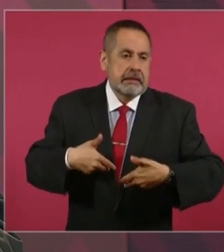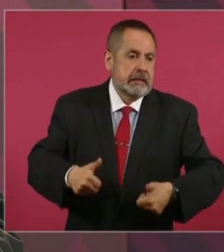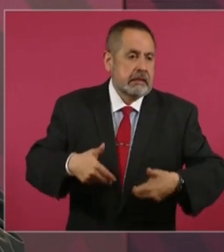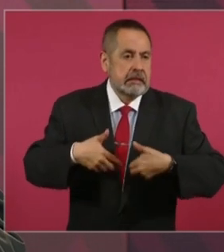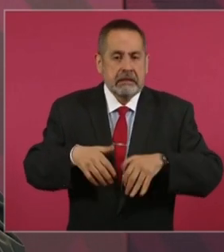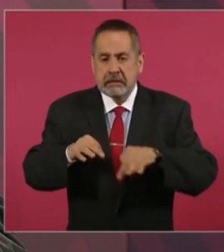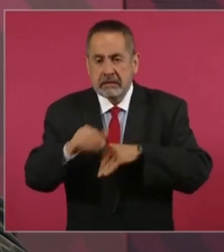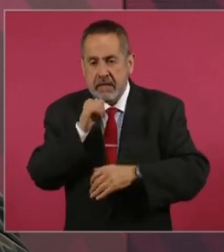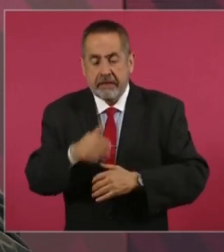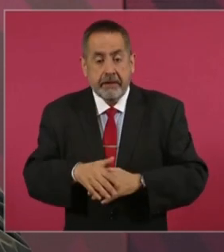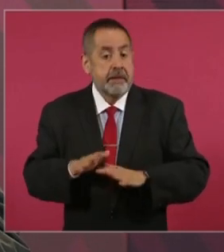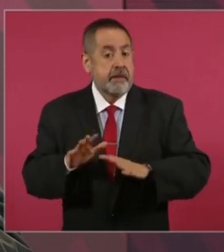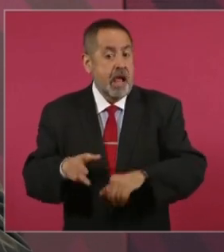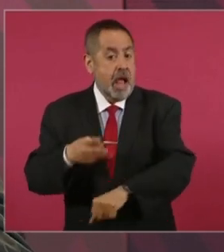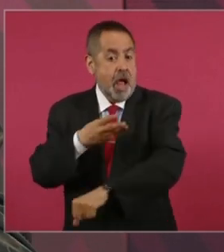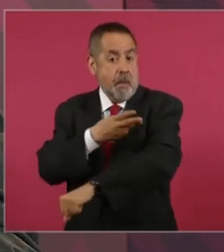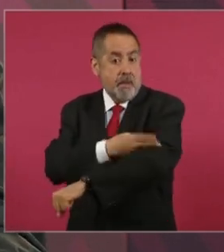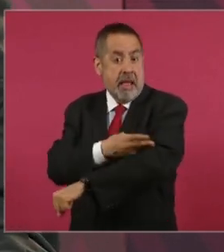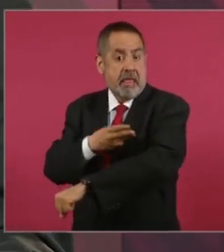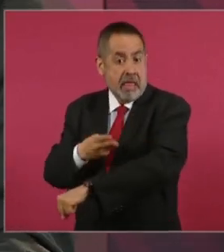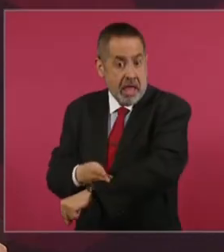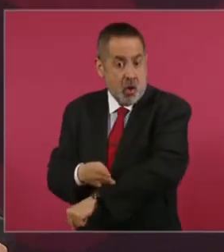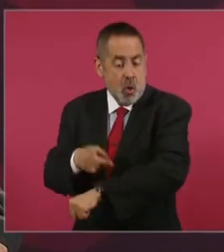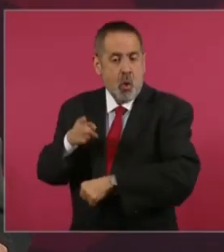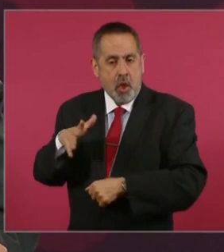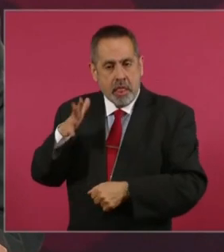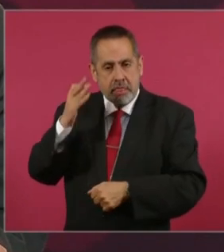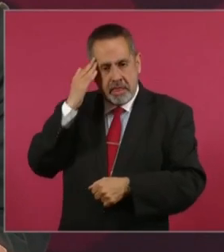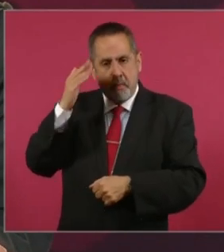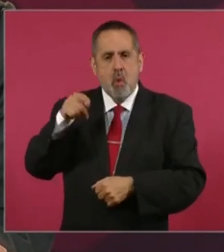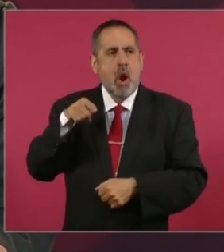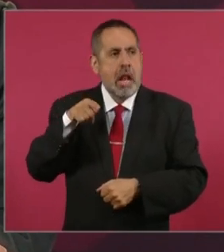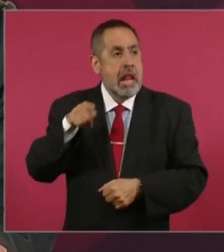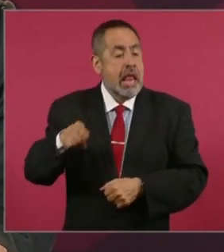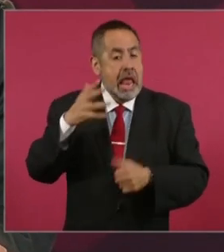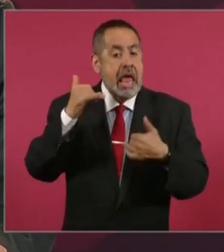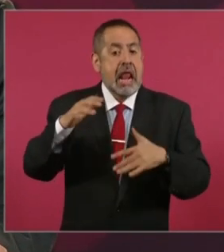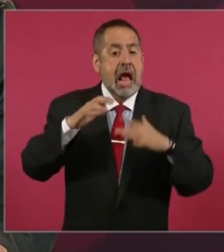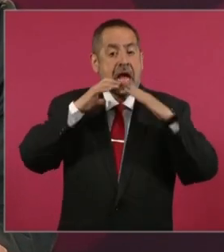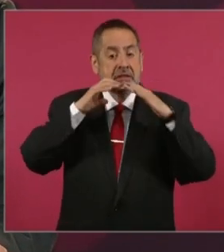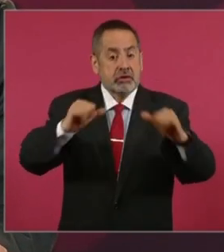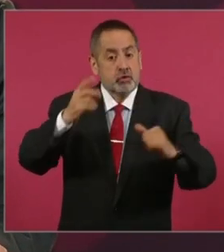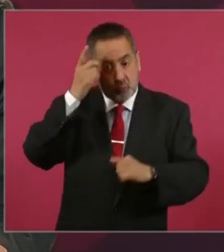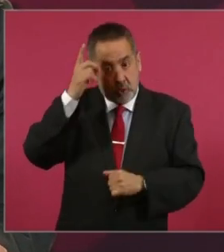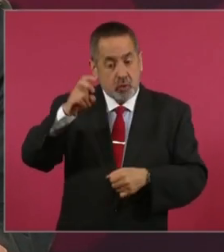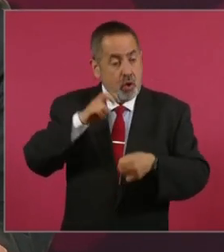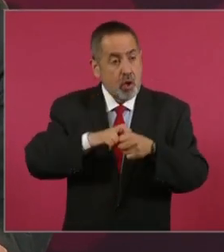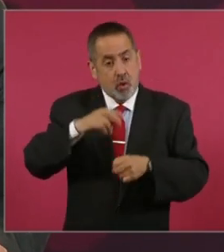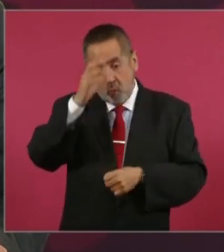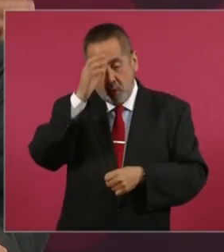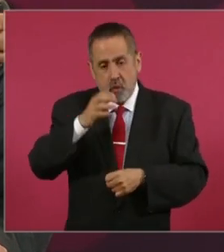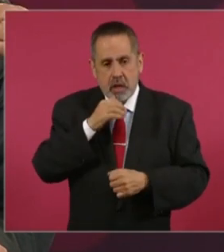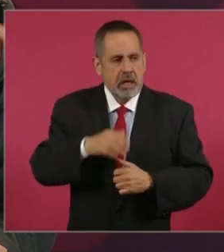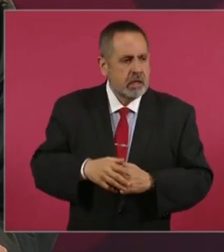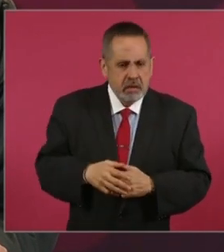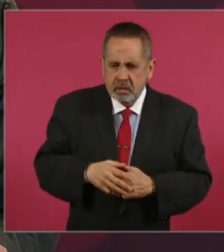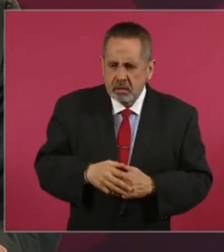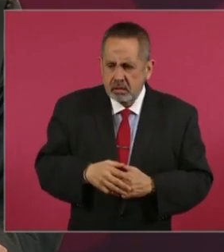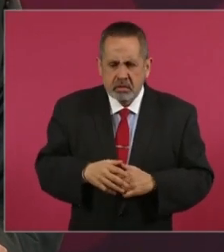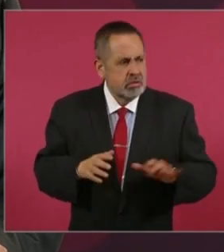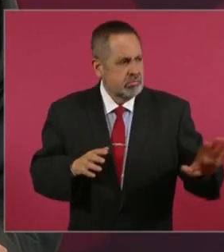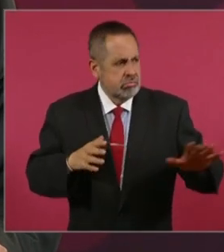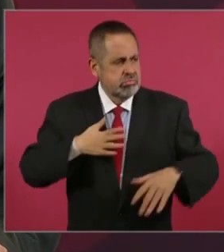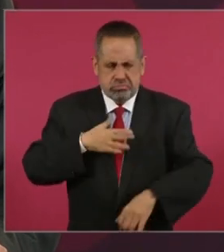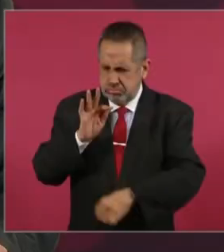Y Madero en ese entonces estaba de Hacendado en Coahuila y les ofreció trabajo